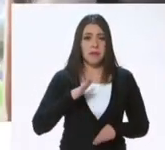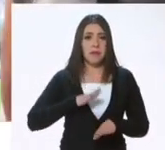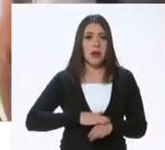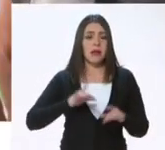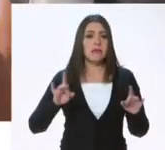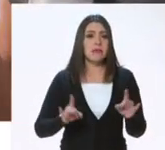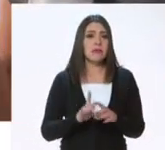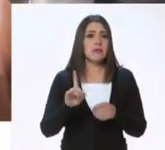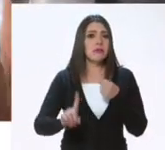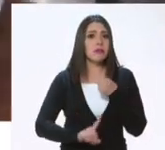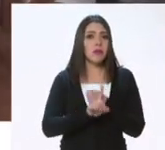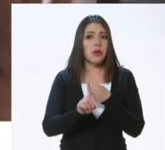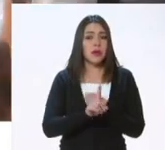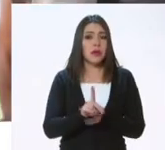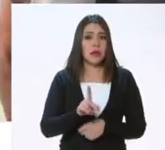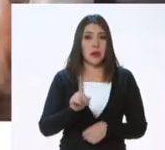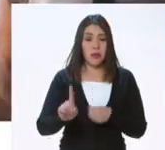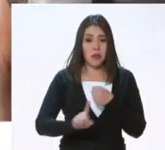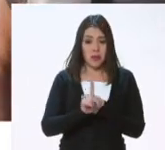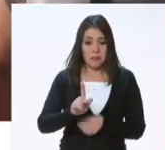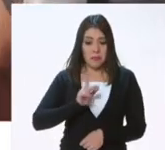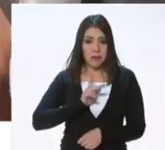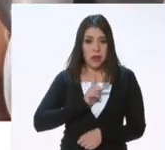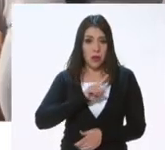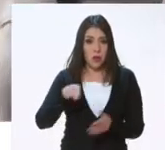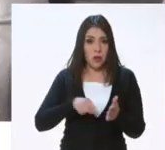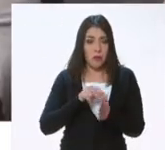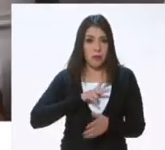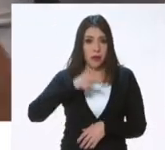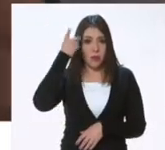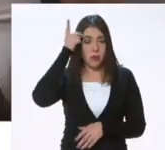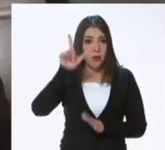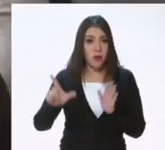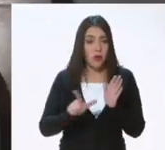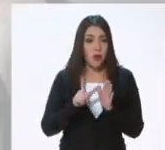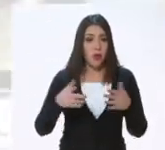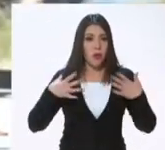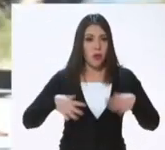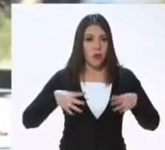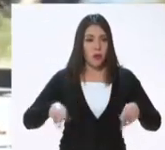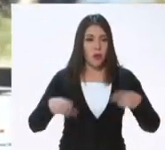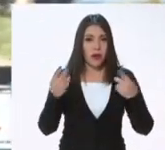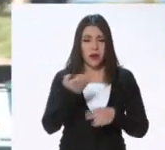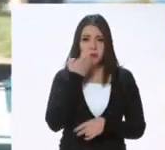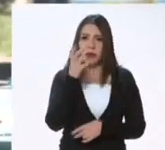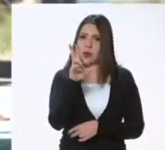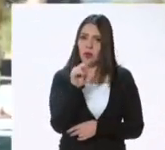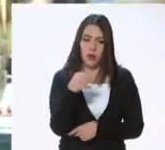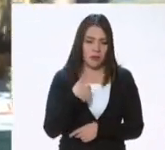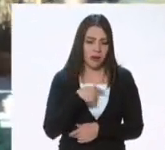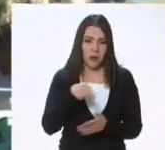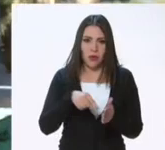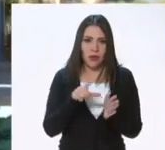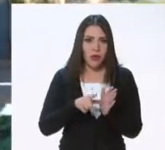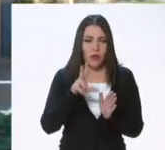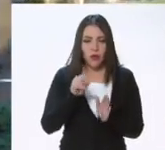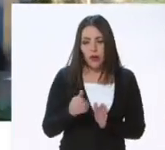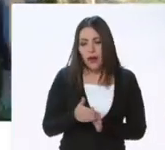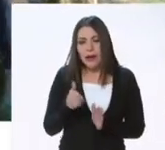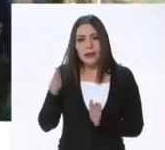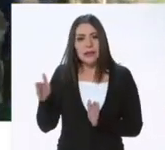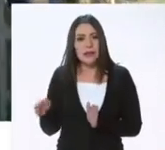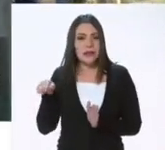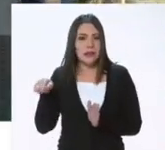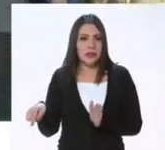el problema no fue en mi puesto de los uniformes, sino fue al lado. Las autoridades de la alcaldía ingresaron